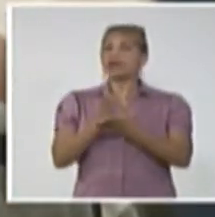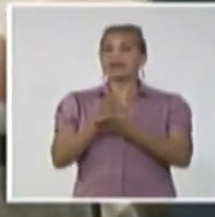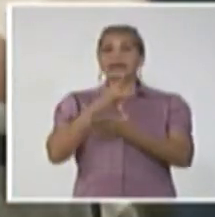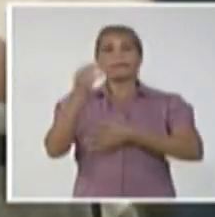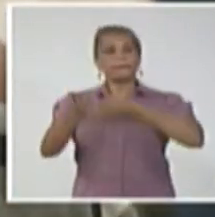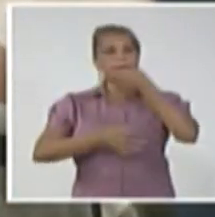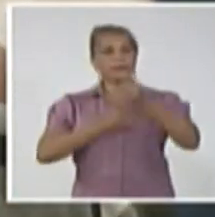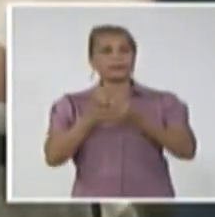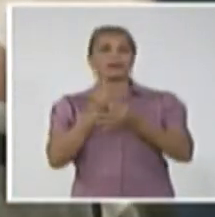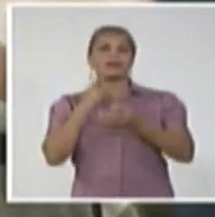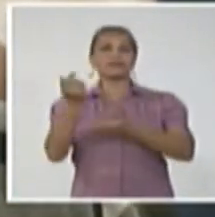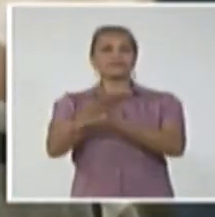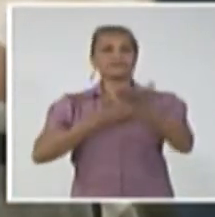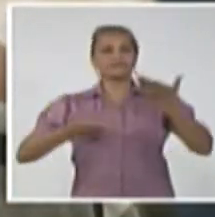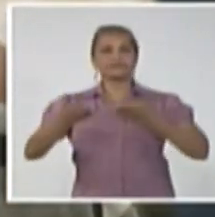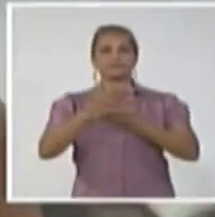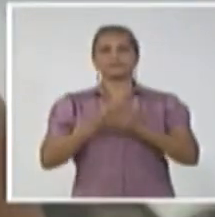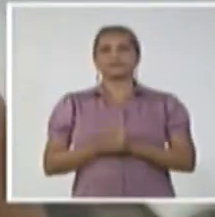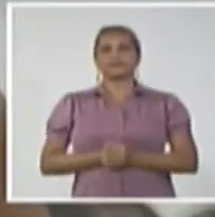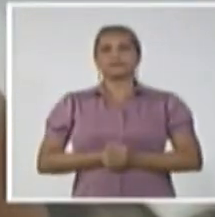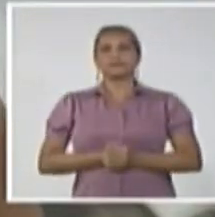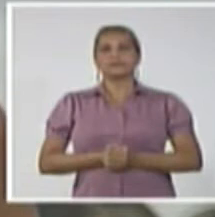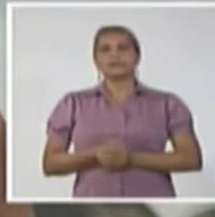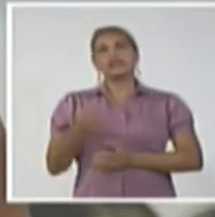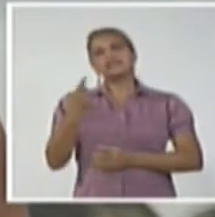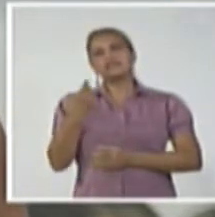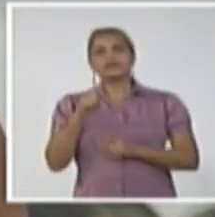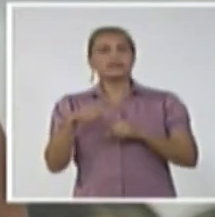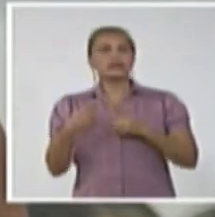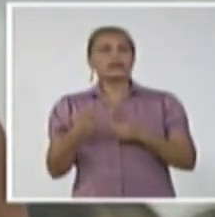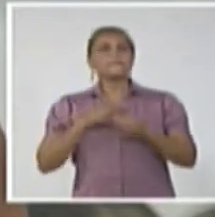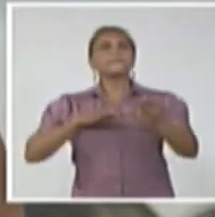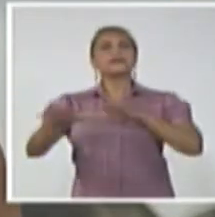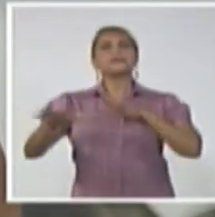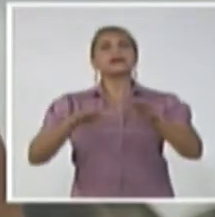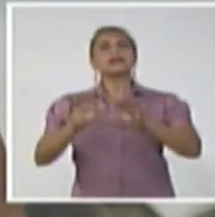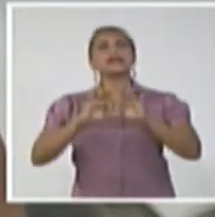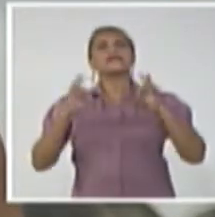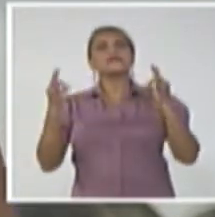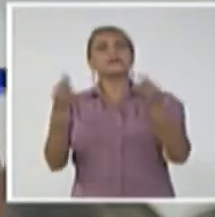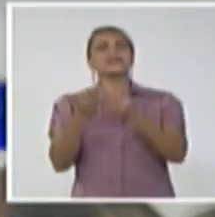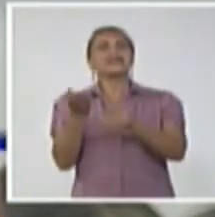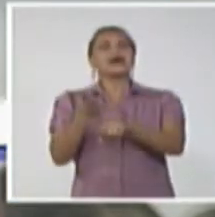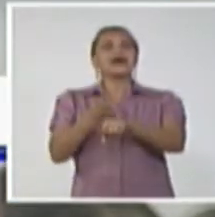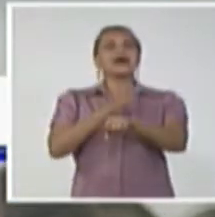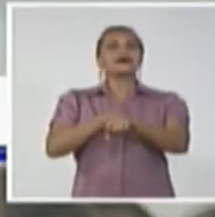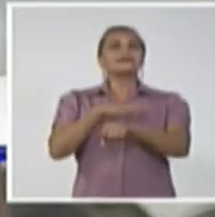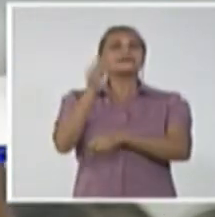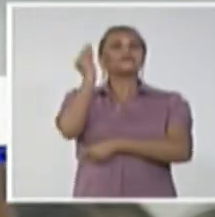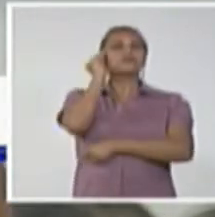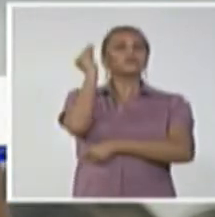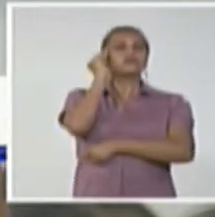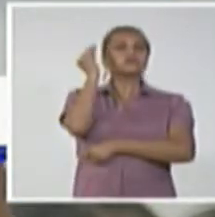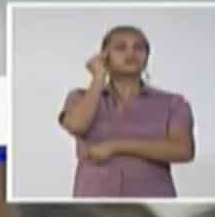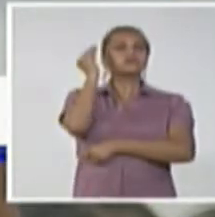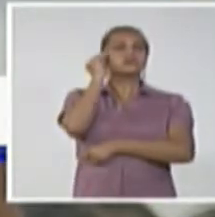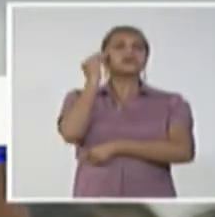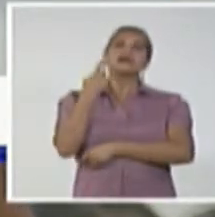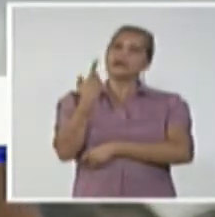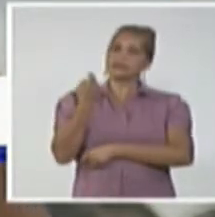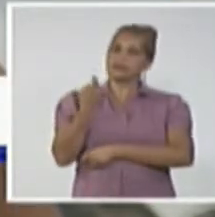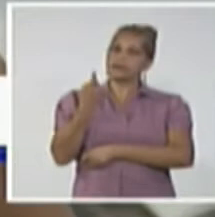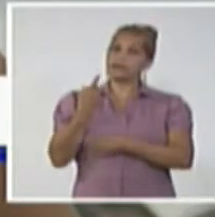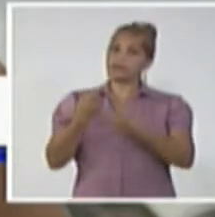intercambio. Por eso es necesario preparar a nuestras familias para que puedan comprendernos. Es necesario, porque